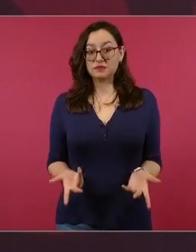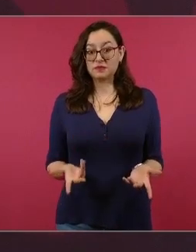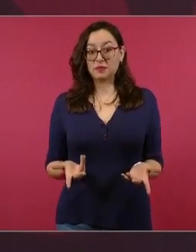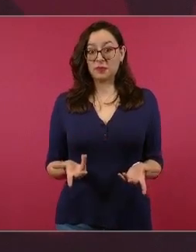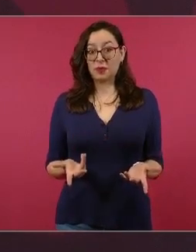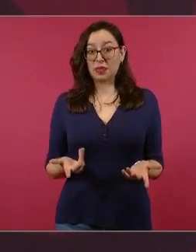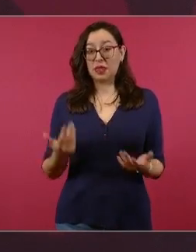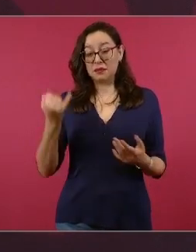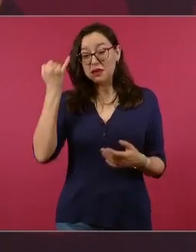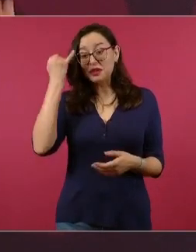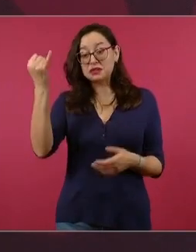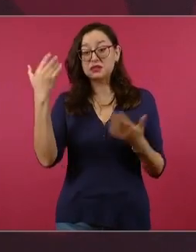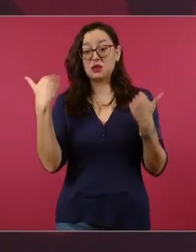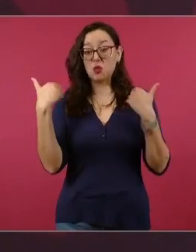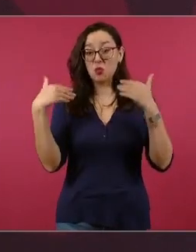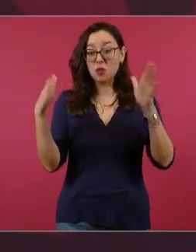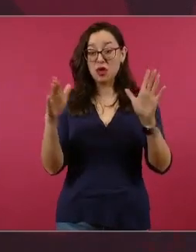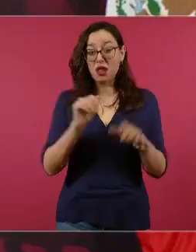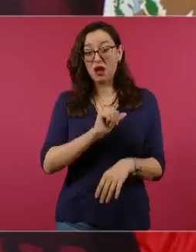Es regresar otra vez,